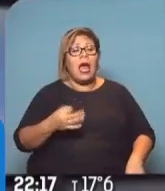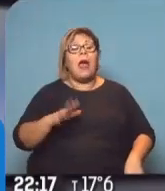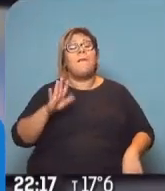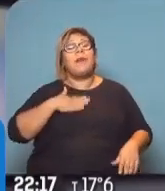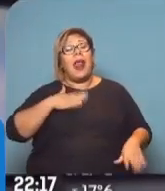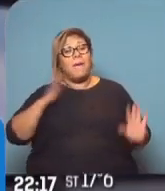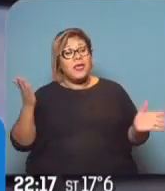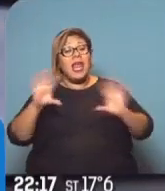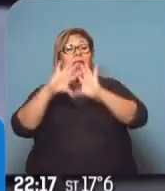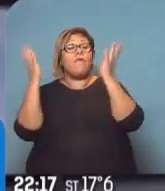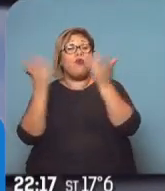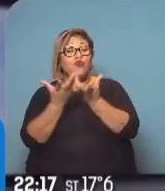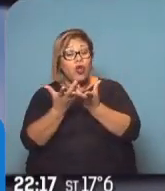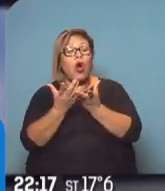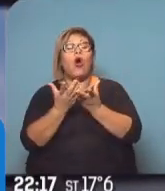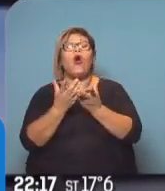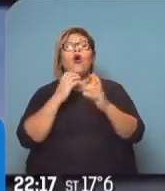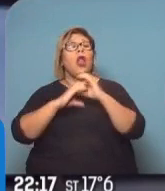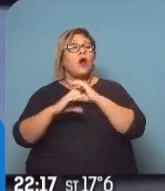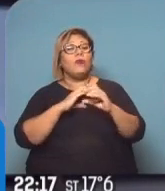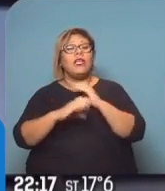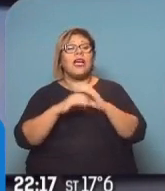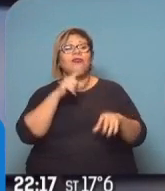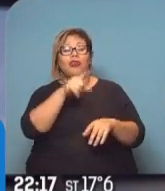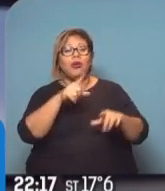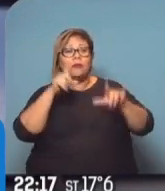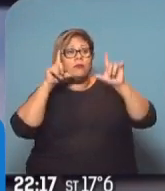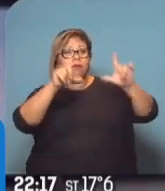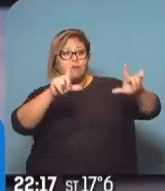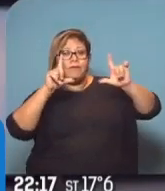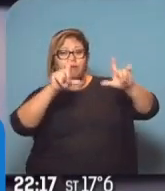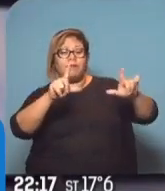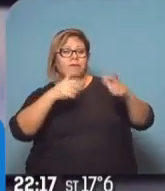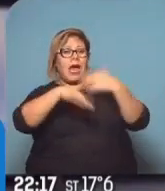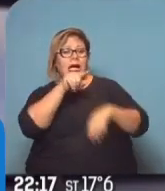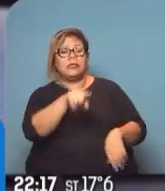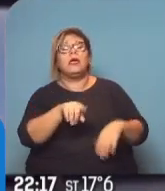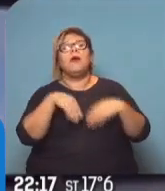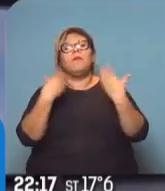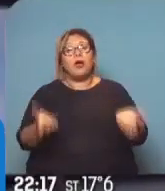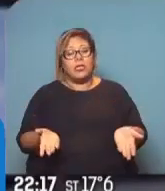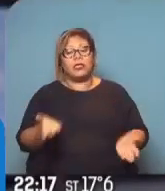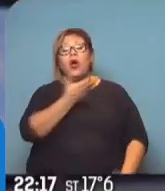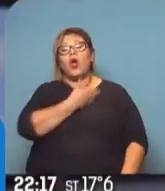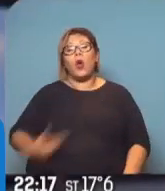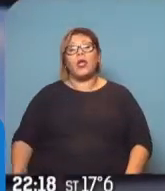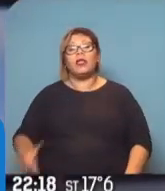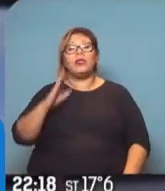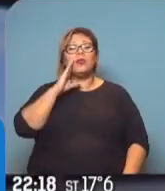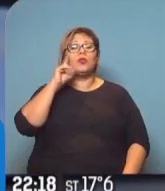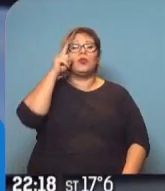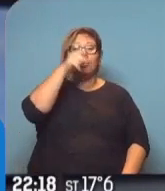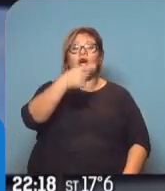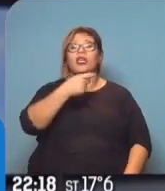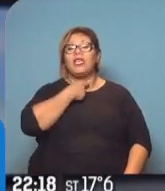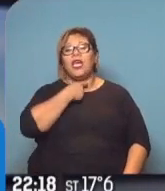mundo en este sentido. Y eso es lo que hace muy difícil la caracterización que quiere hacer el gobierno estadounidense y que de